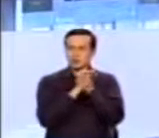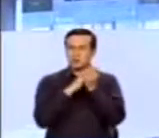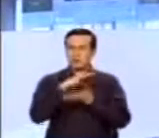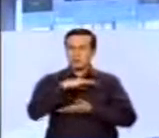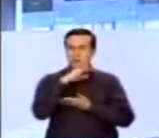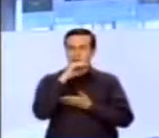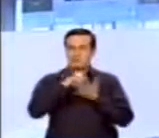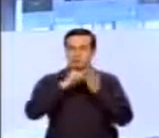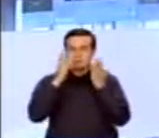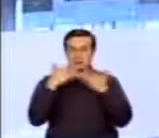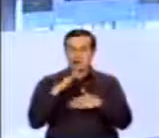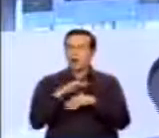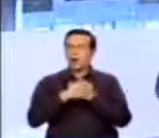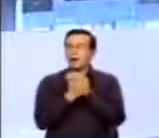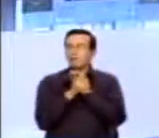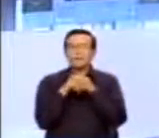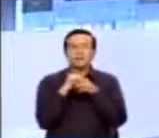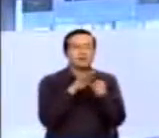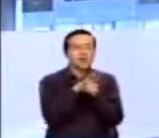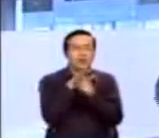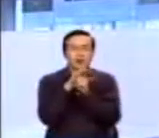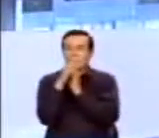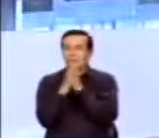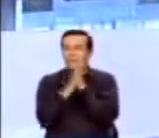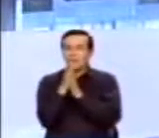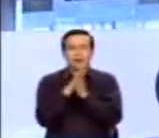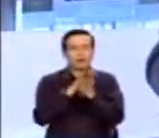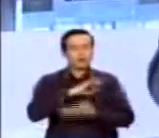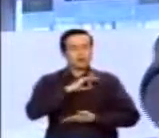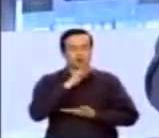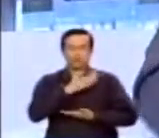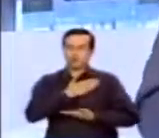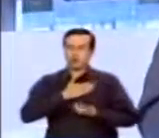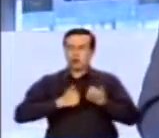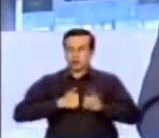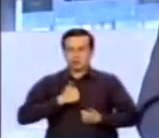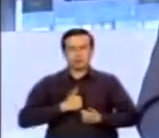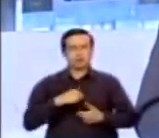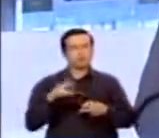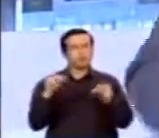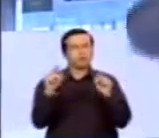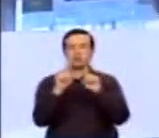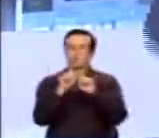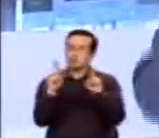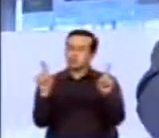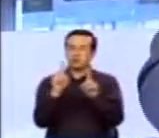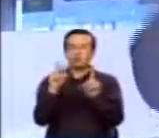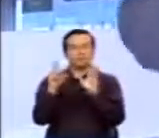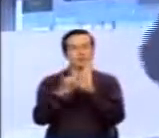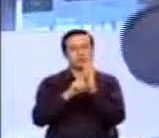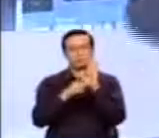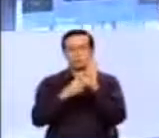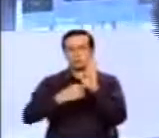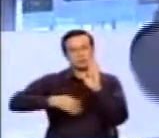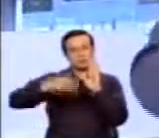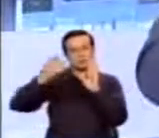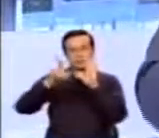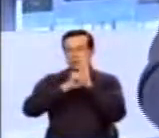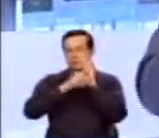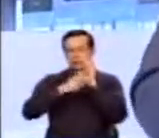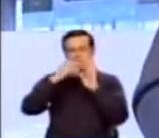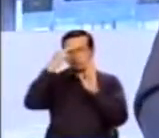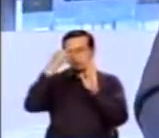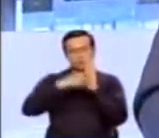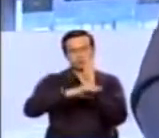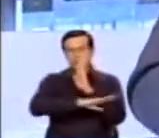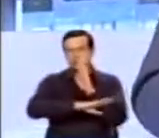poder hacerme un espacio político, una figura política. No, aquí es la ley y restrictamente la ley y